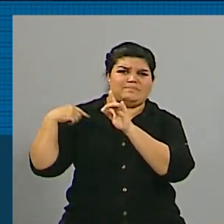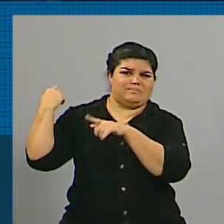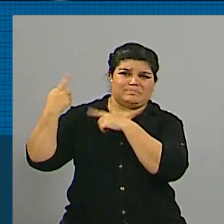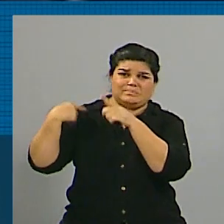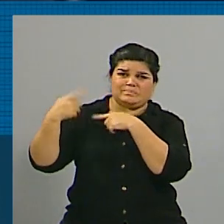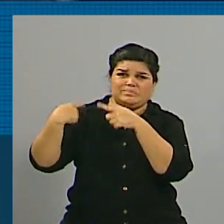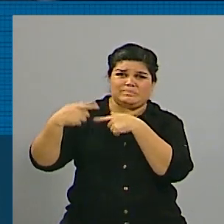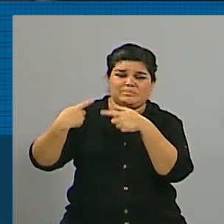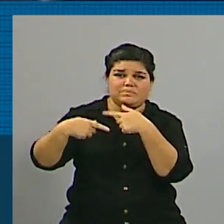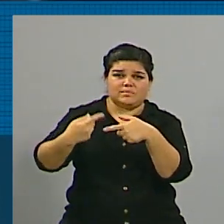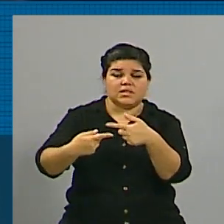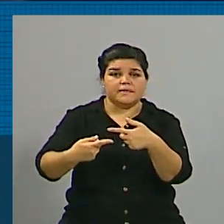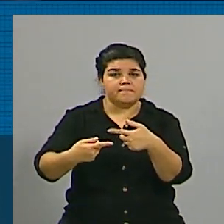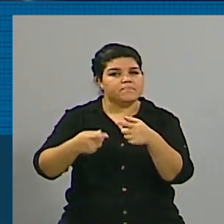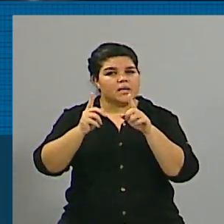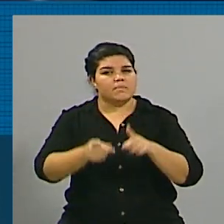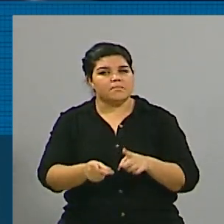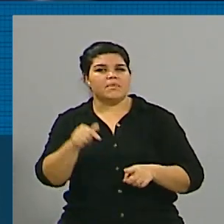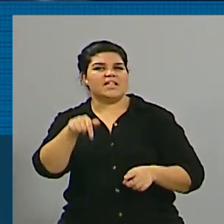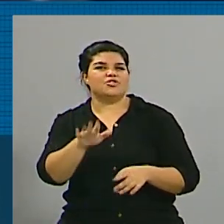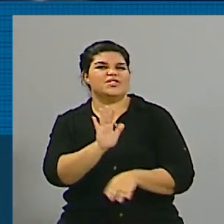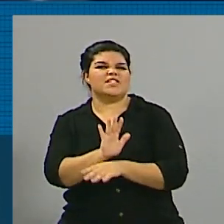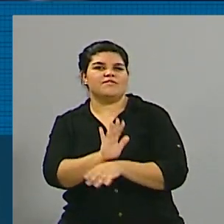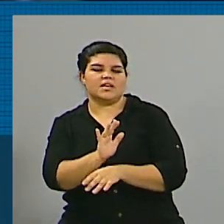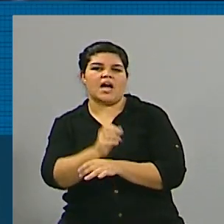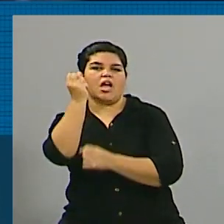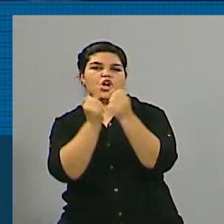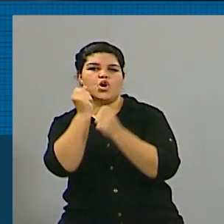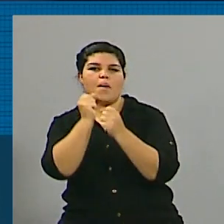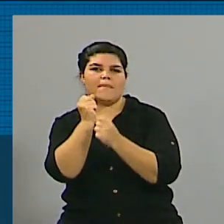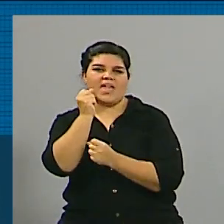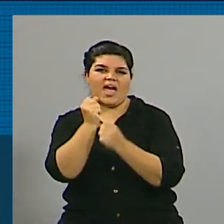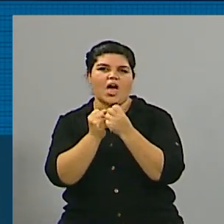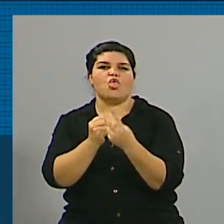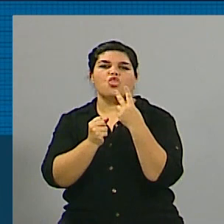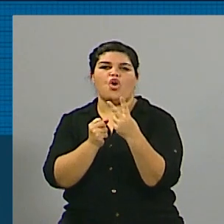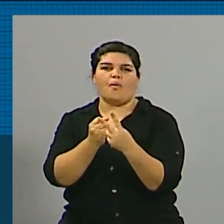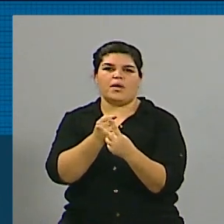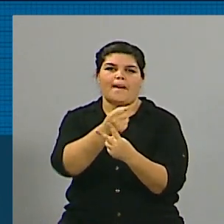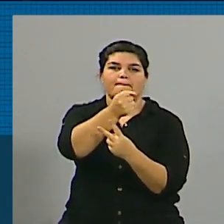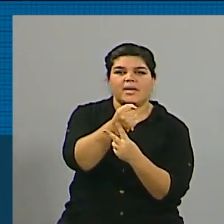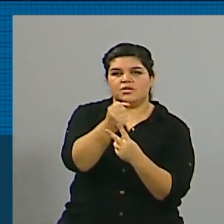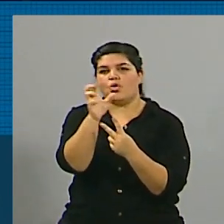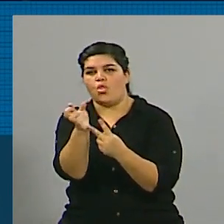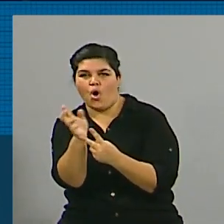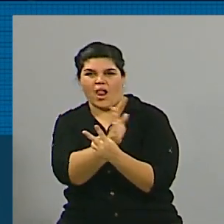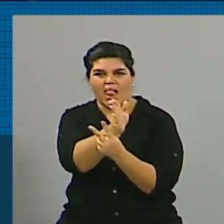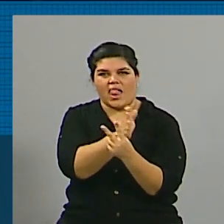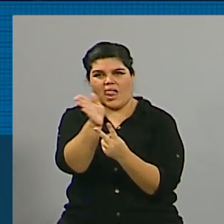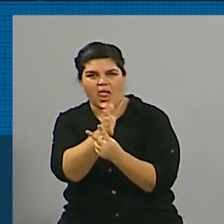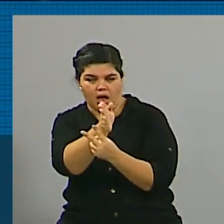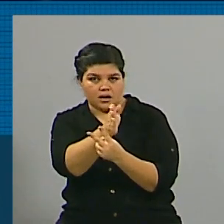problemas que se relacionan a una economía bimonetaria, ¿no? hace que muchos